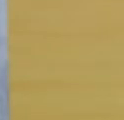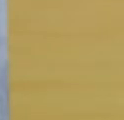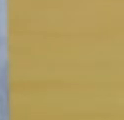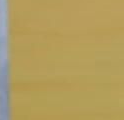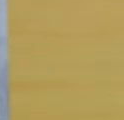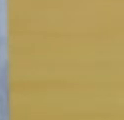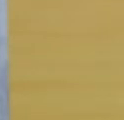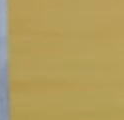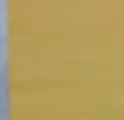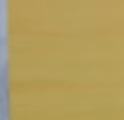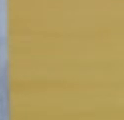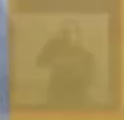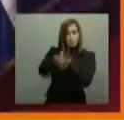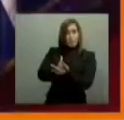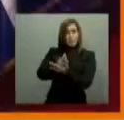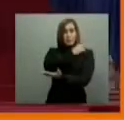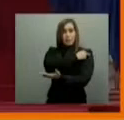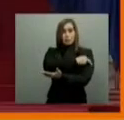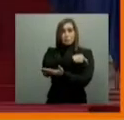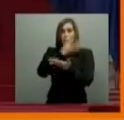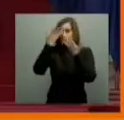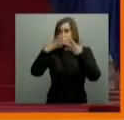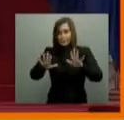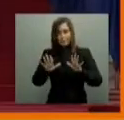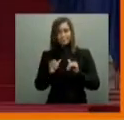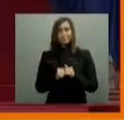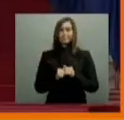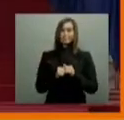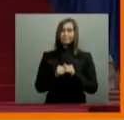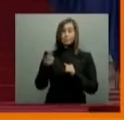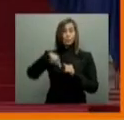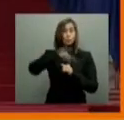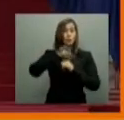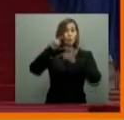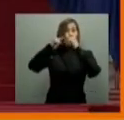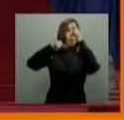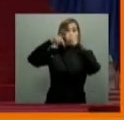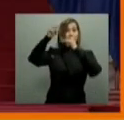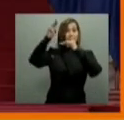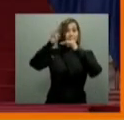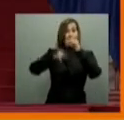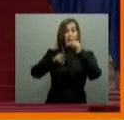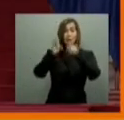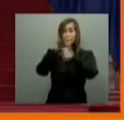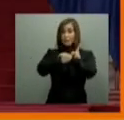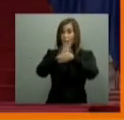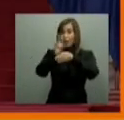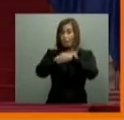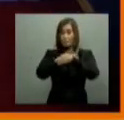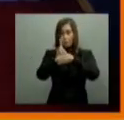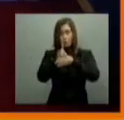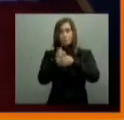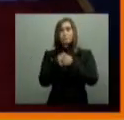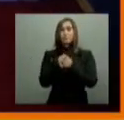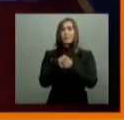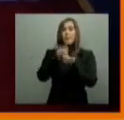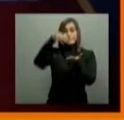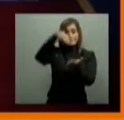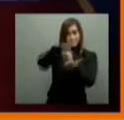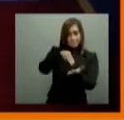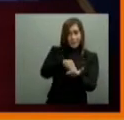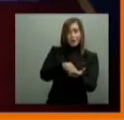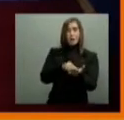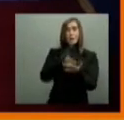pregunto al presidente de la republica dígame en qué somos un referente la república dominicana no ha invertido en